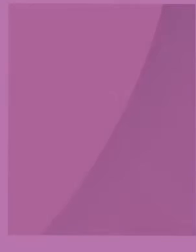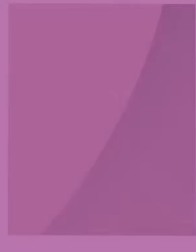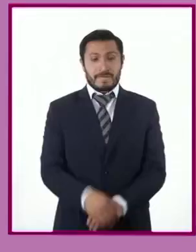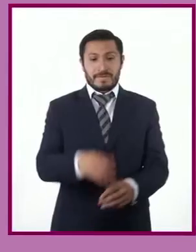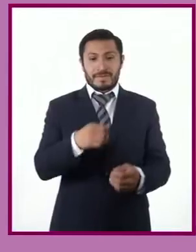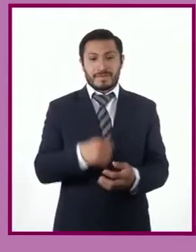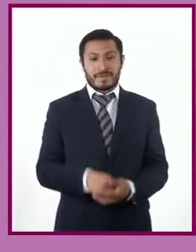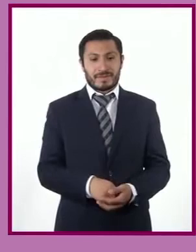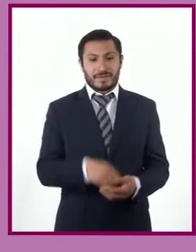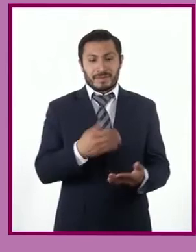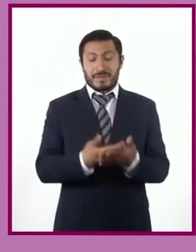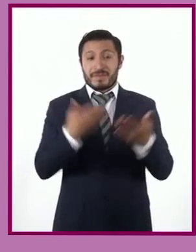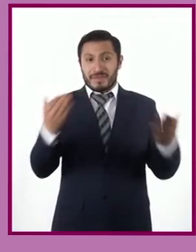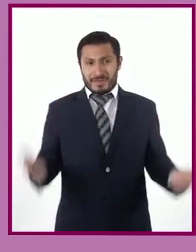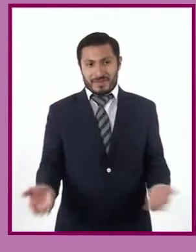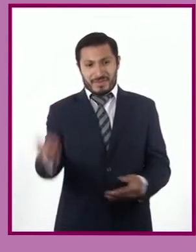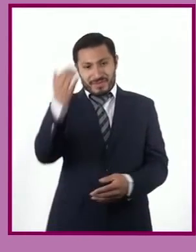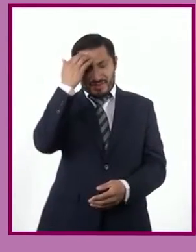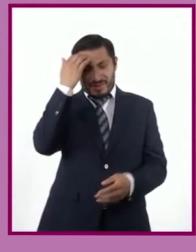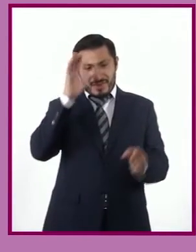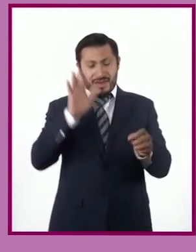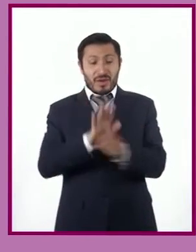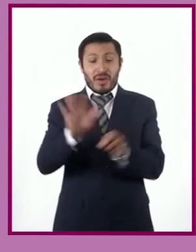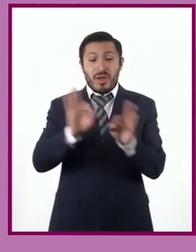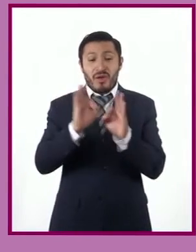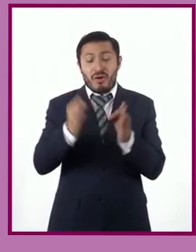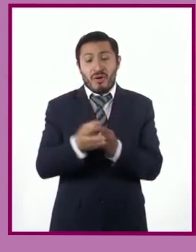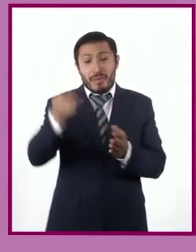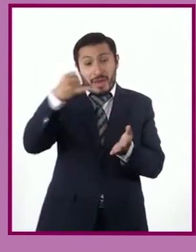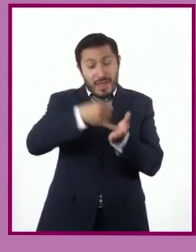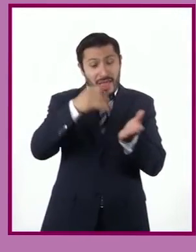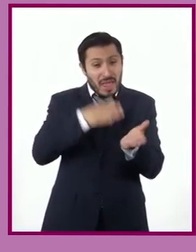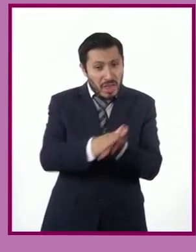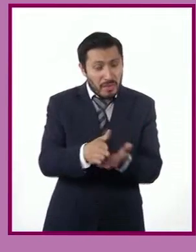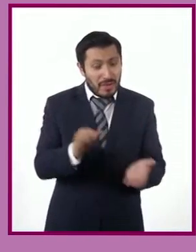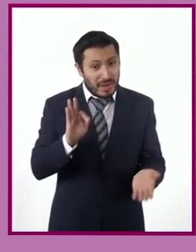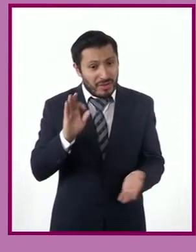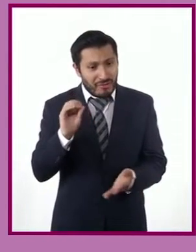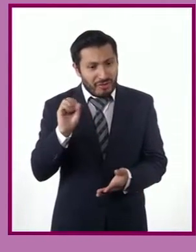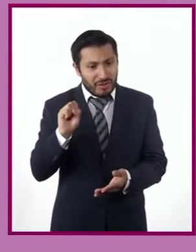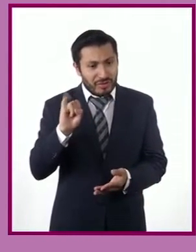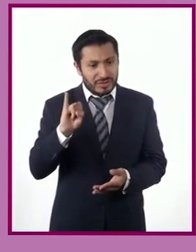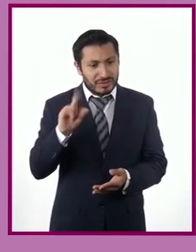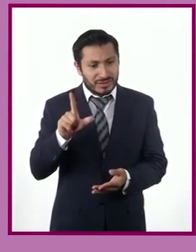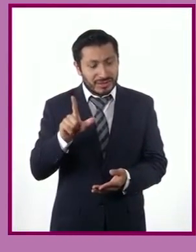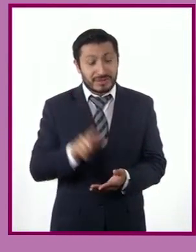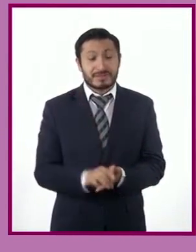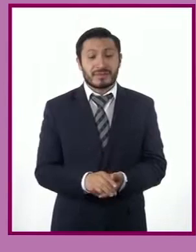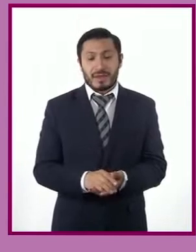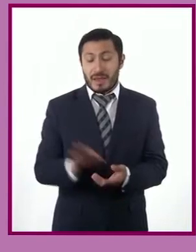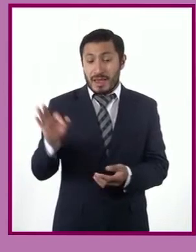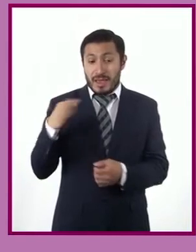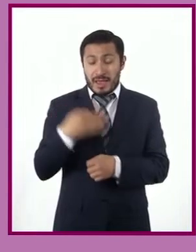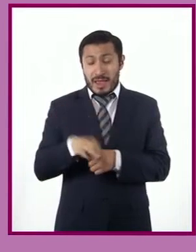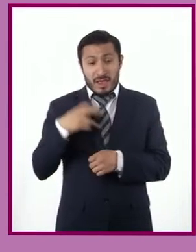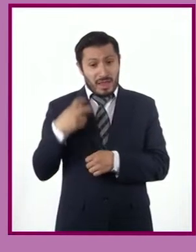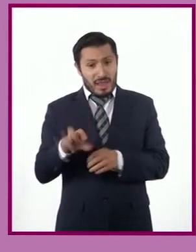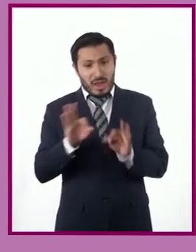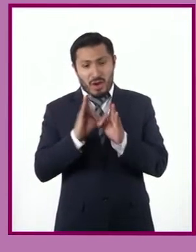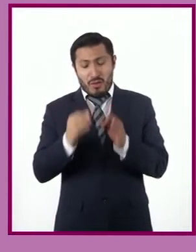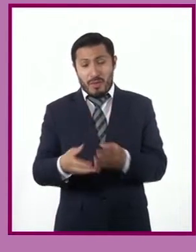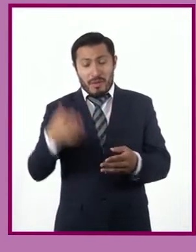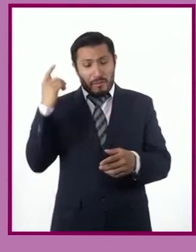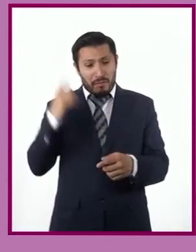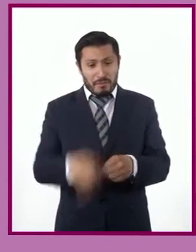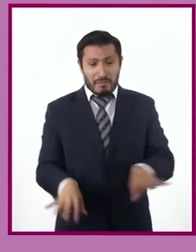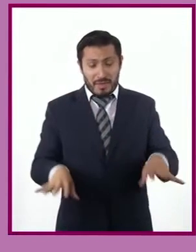Ahora conozcamos cómo se forma un fósil por impresión. Si durante el proceso de compresión se pierde la estructura